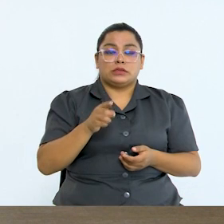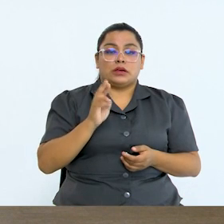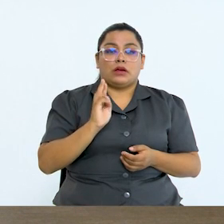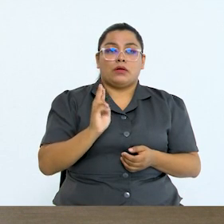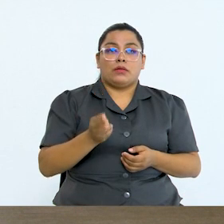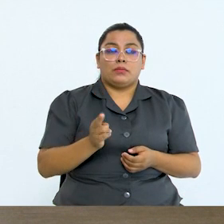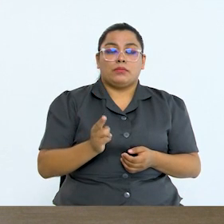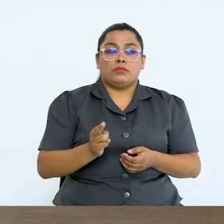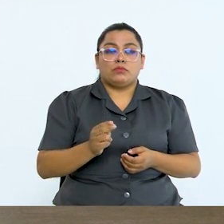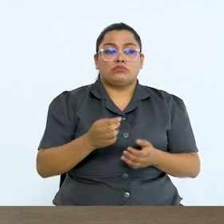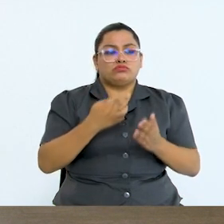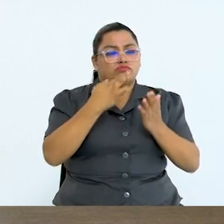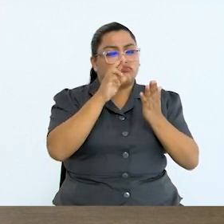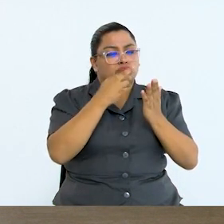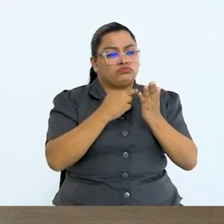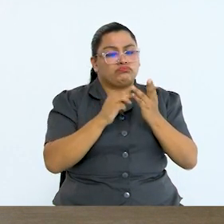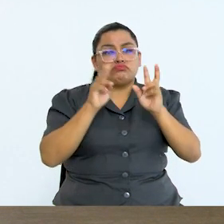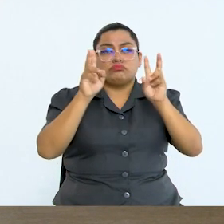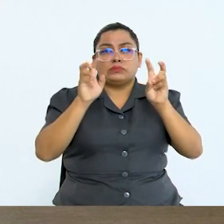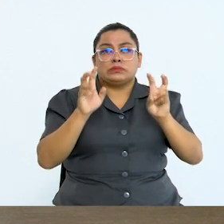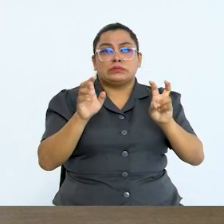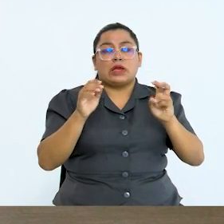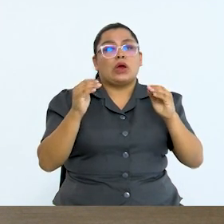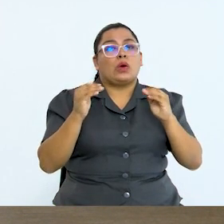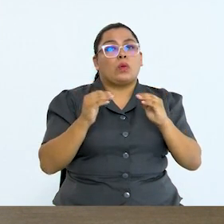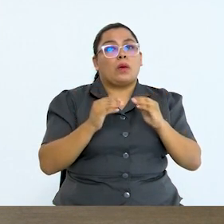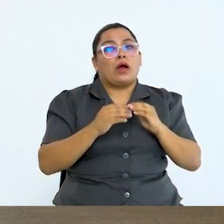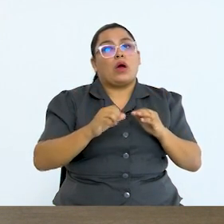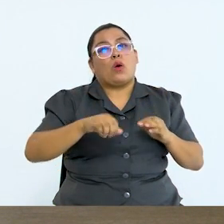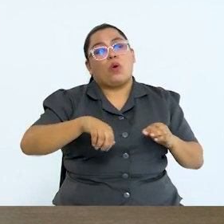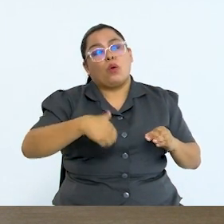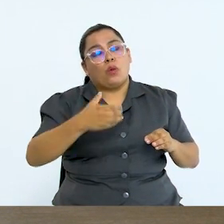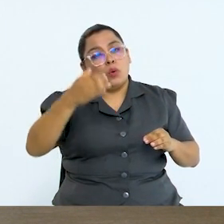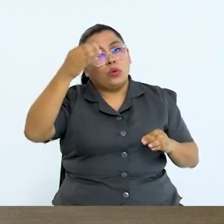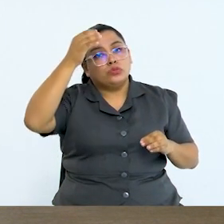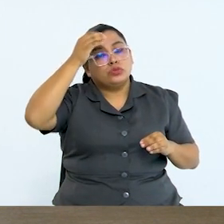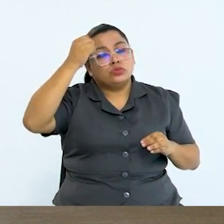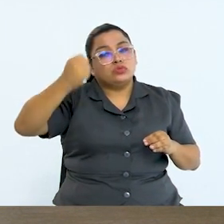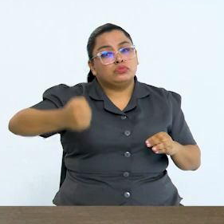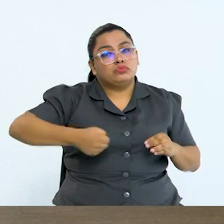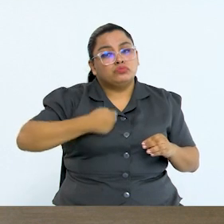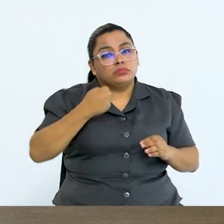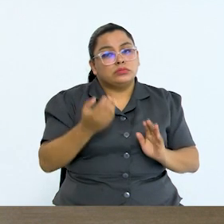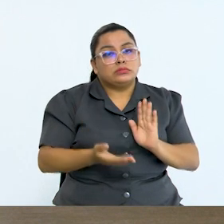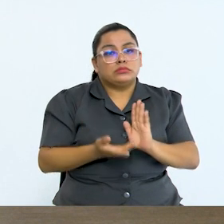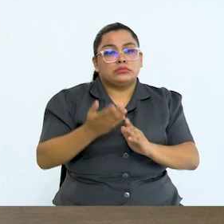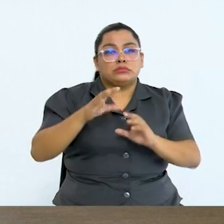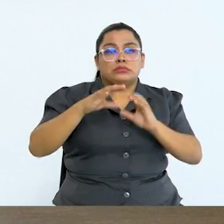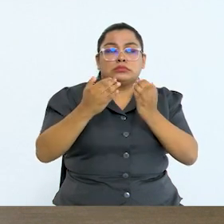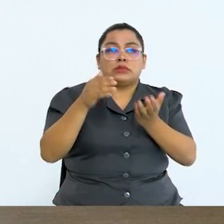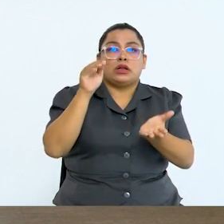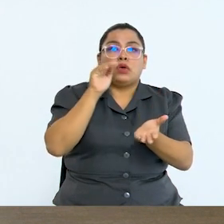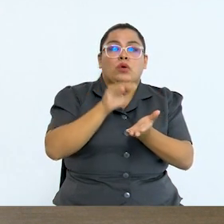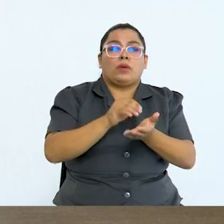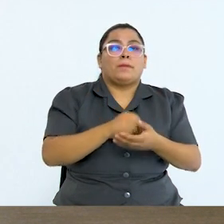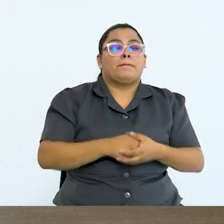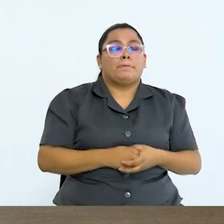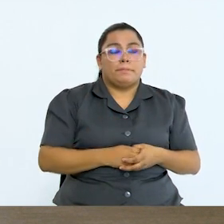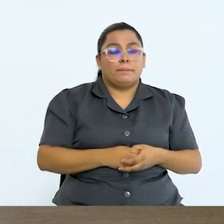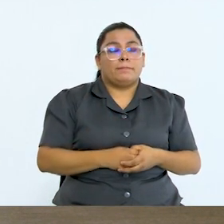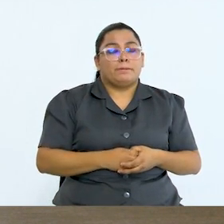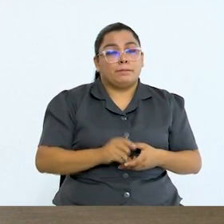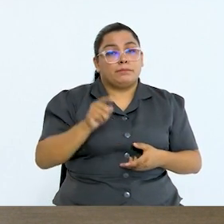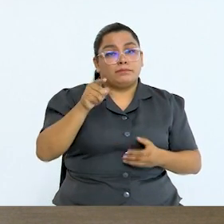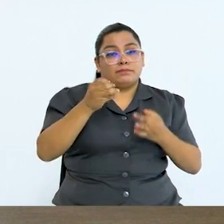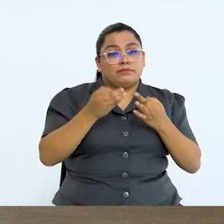contenidos y también aquellos conceptos importantes que se desarrollan en la unidad. Y así, evitar hacer una mezcla de todos